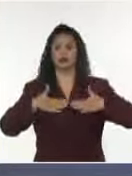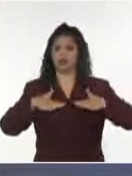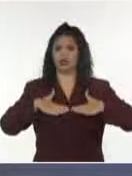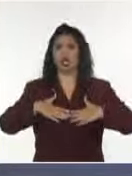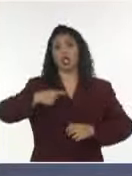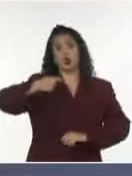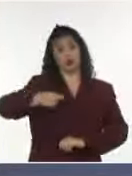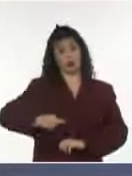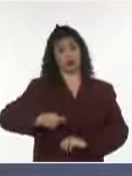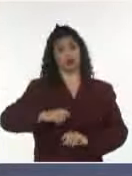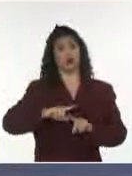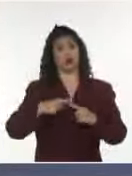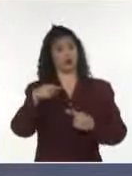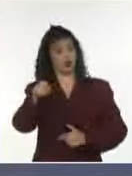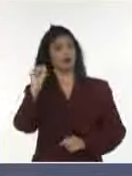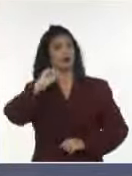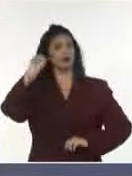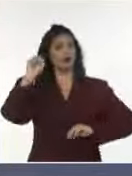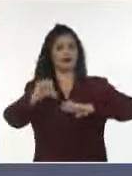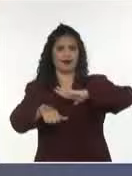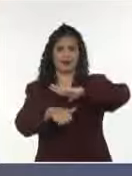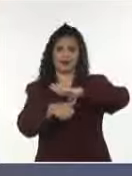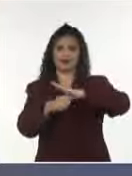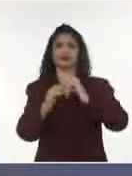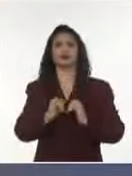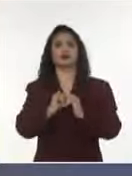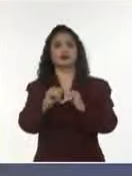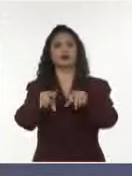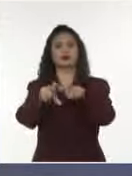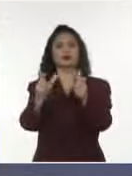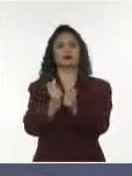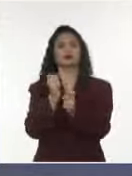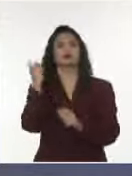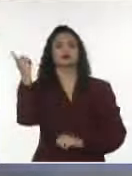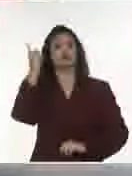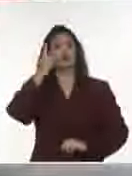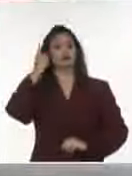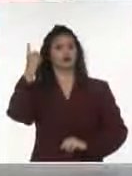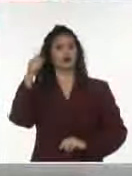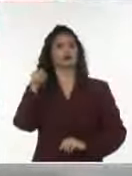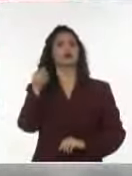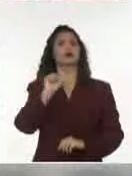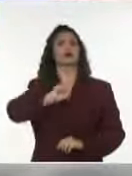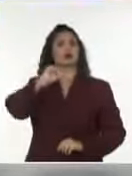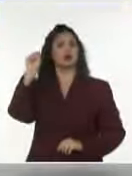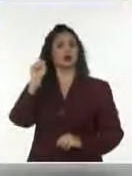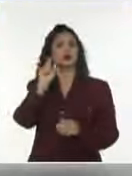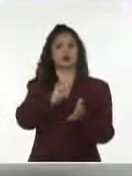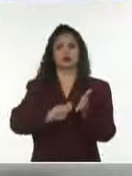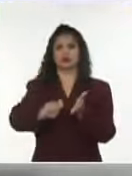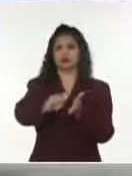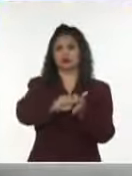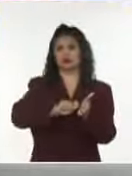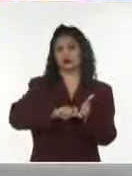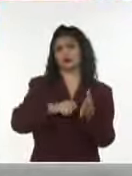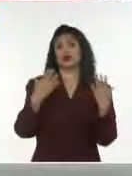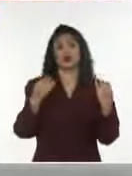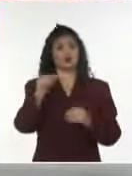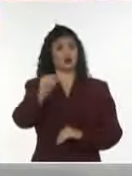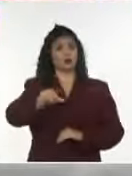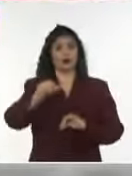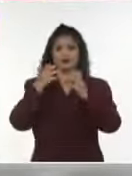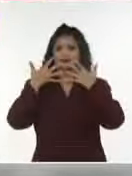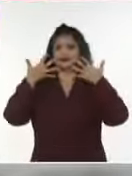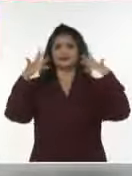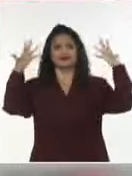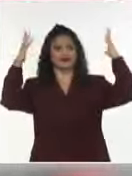ser proclamado por el Consejo Nacional Electoral como ganador de las elecciones presidenciales. Ante cientos de simpatizantes, el mandatario